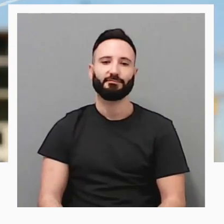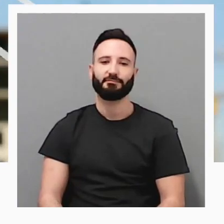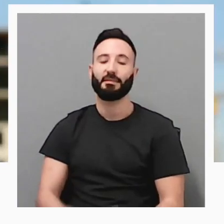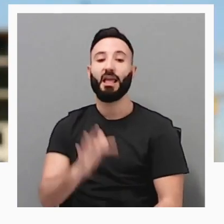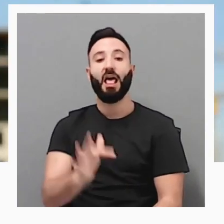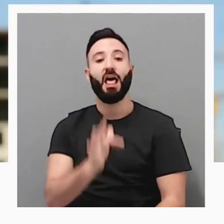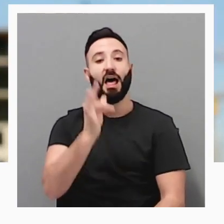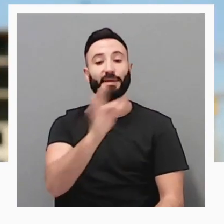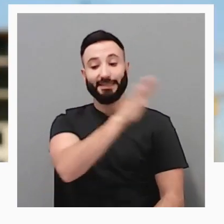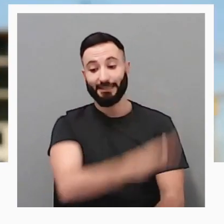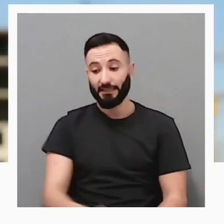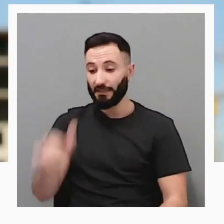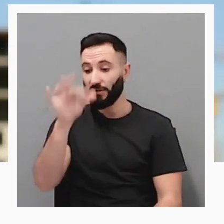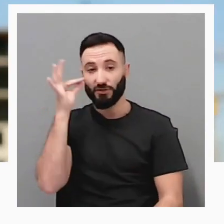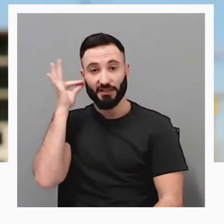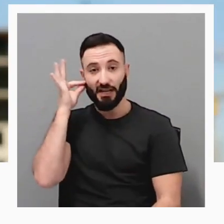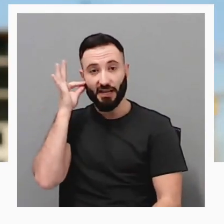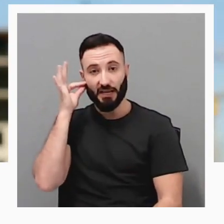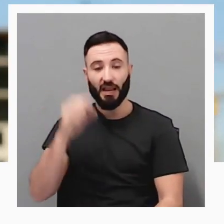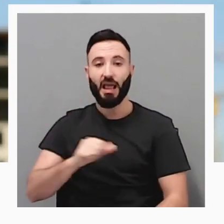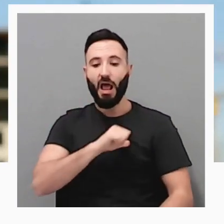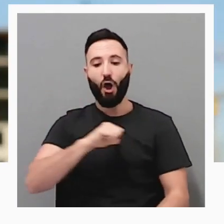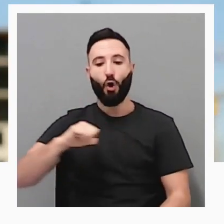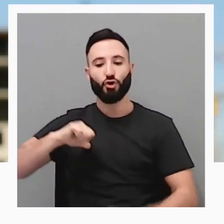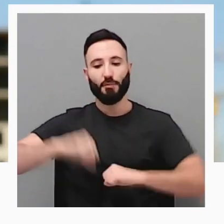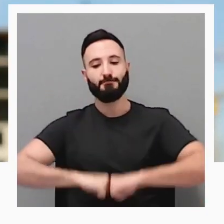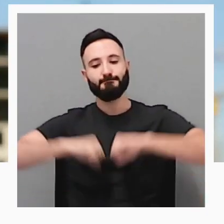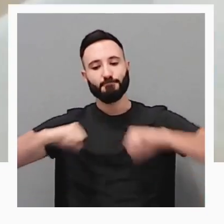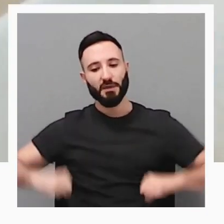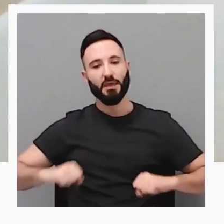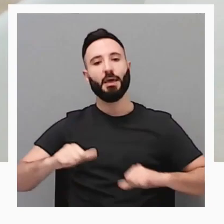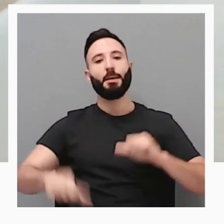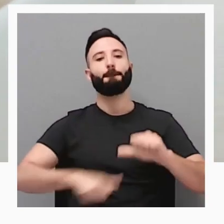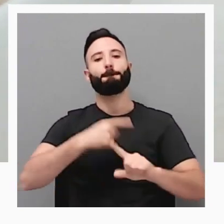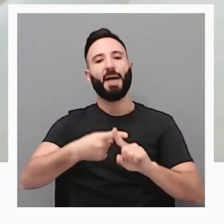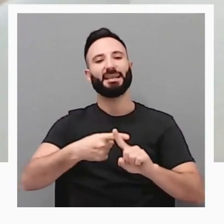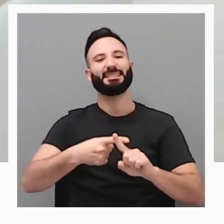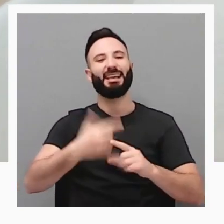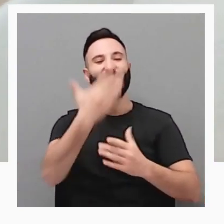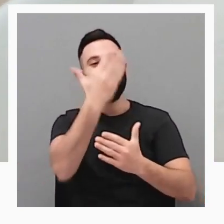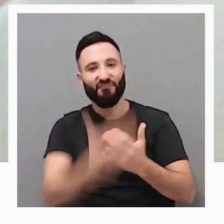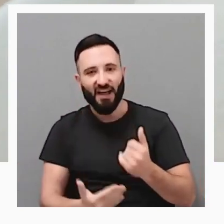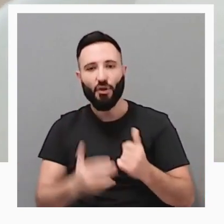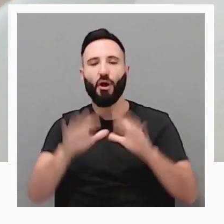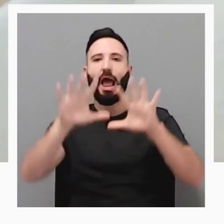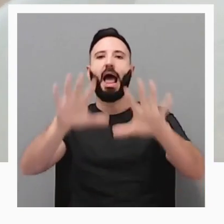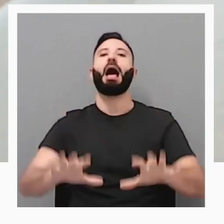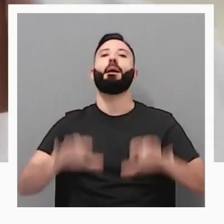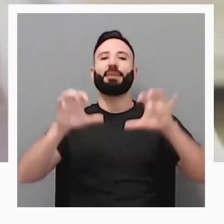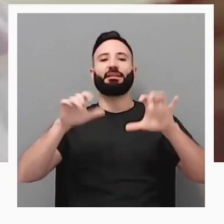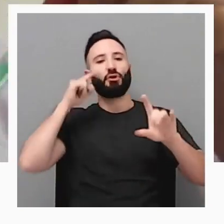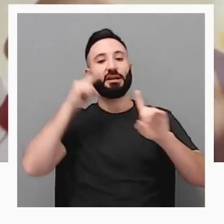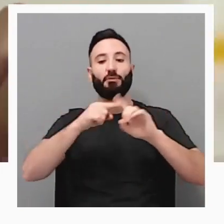Además, los niños y niñas refuerzan su autonomía y aprenden a gestionar el error de una forma positiva en su proceso de